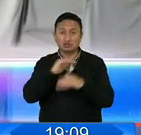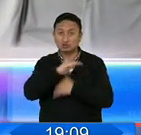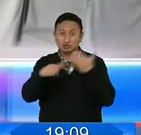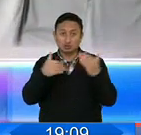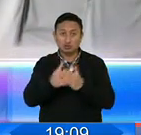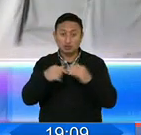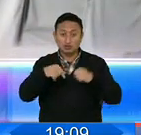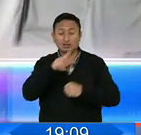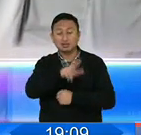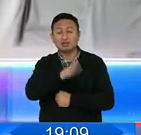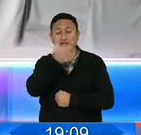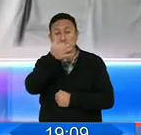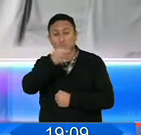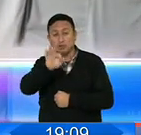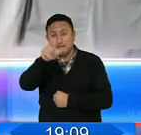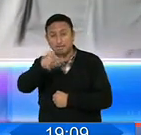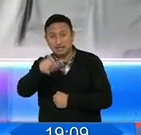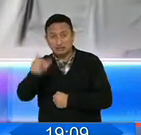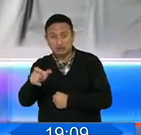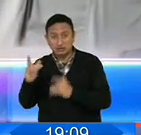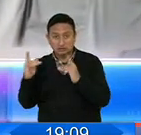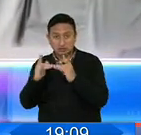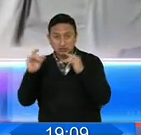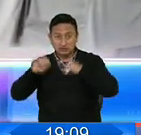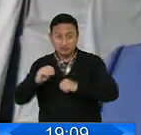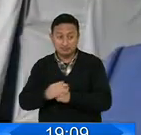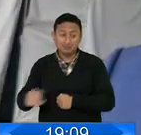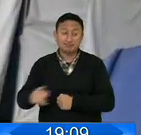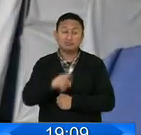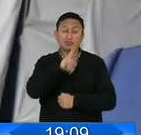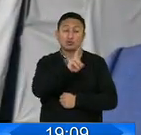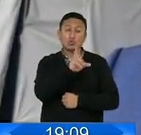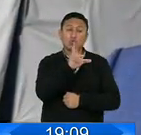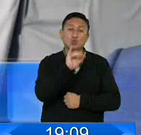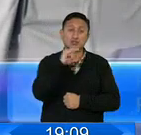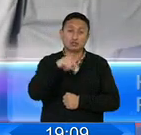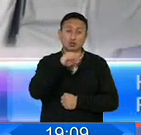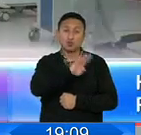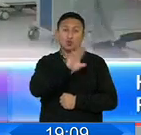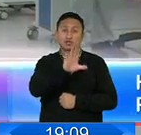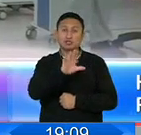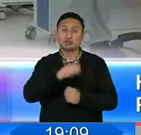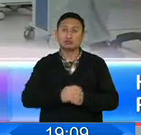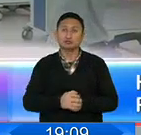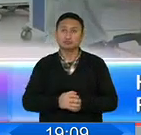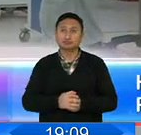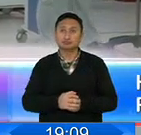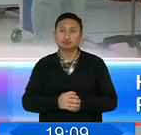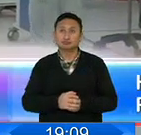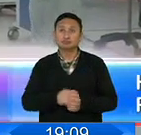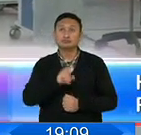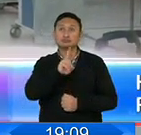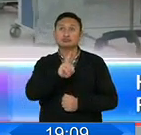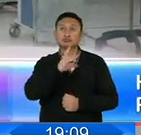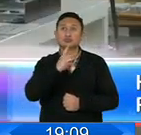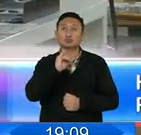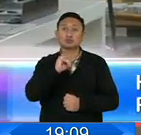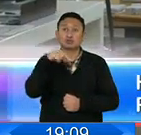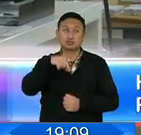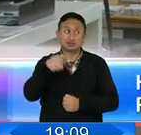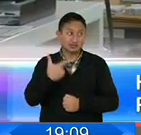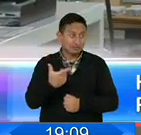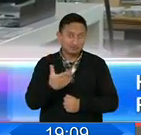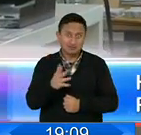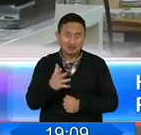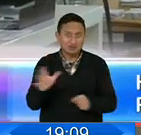con 319 pacientes, y también como en la UCI estamos 45 pacientes. En la unidad de cuidados intensivos tampoco hay